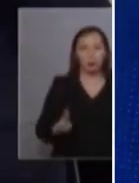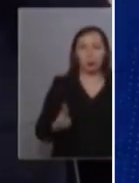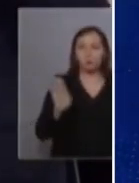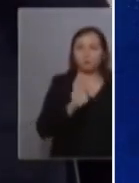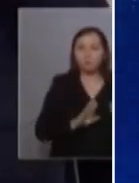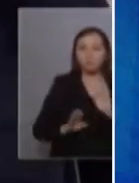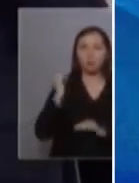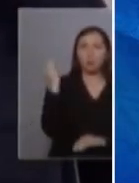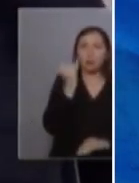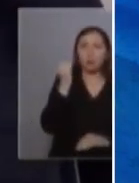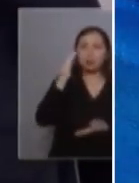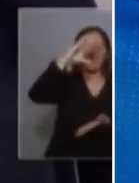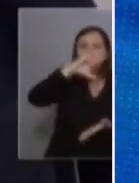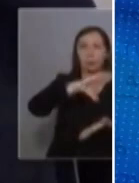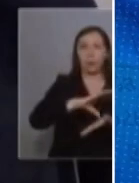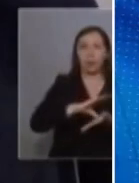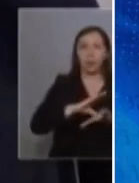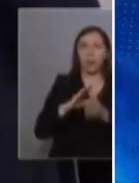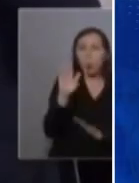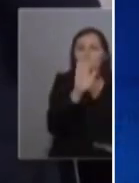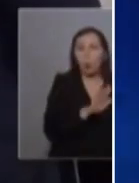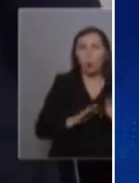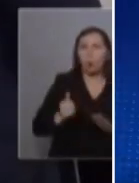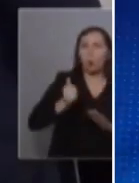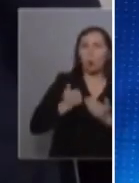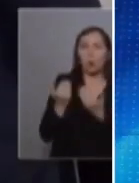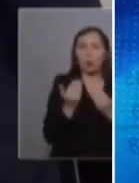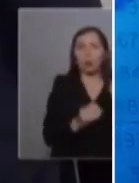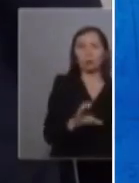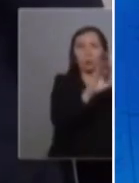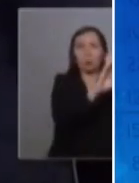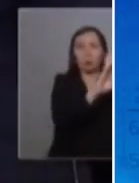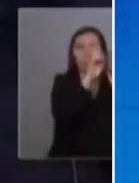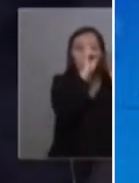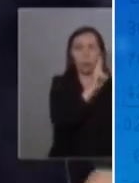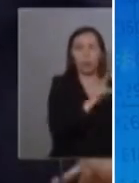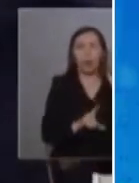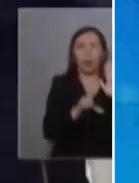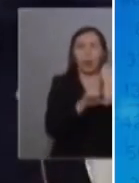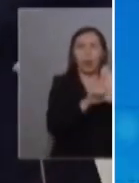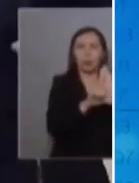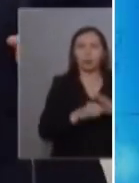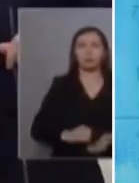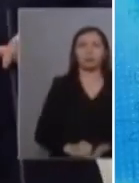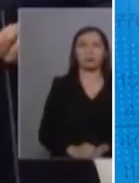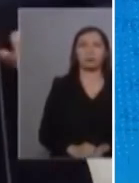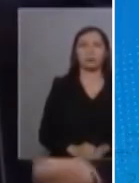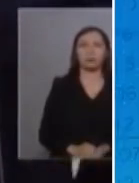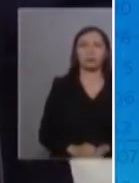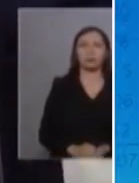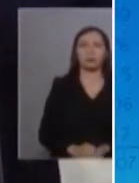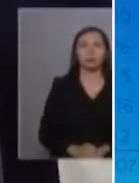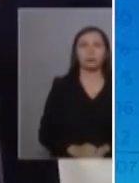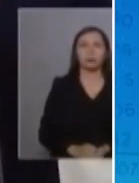triunfo del Partido Republicano y de José Antonio Kast. Dijo que el gran error que cometieron